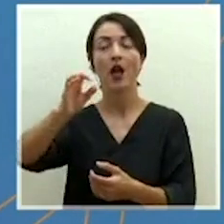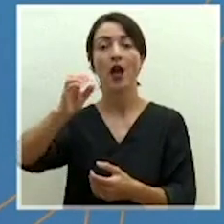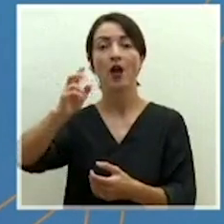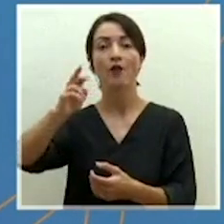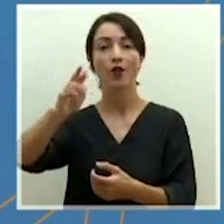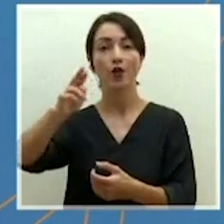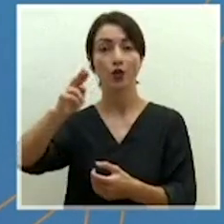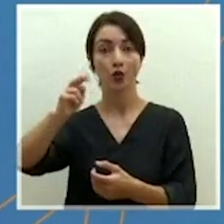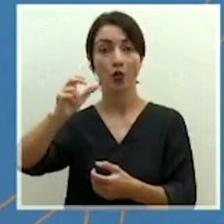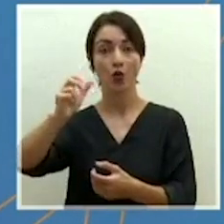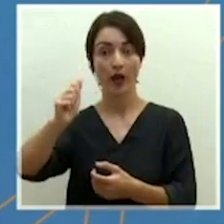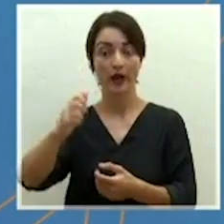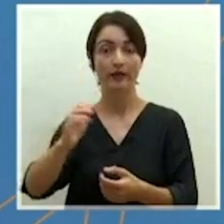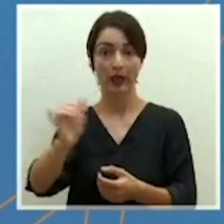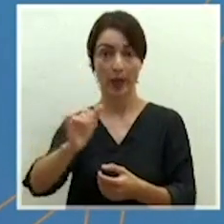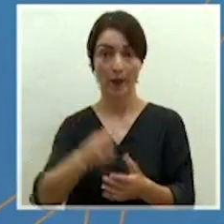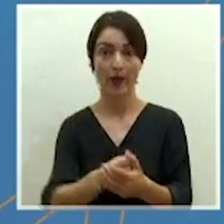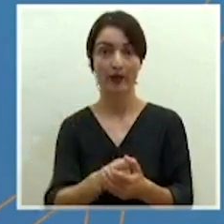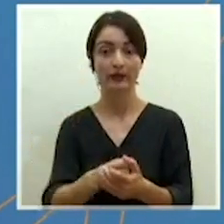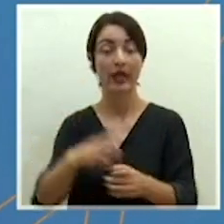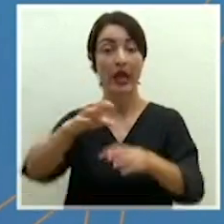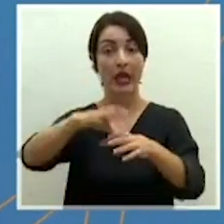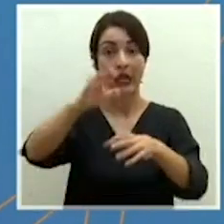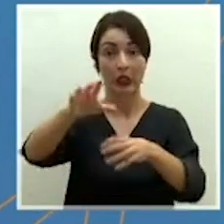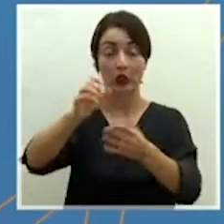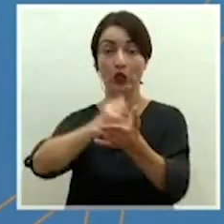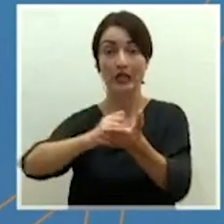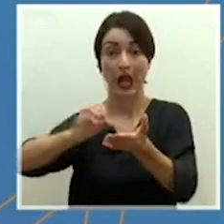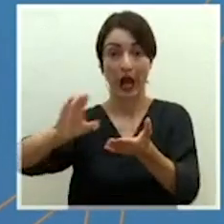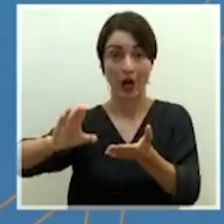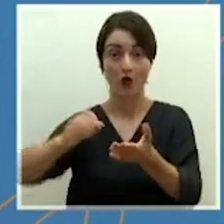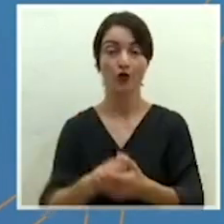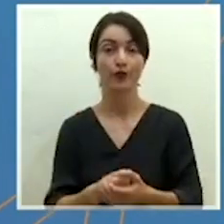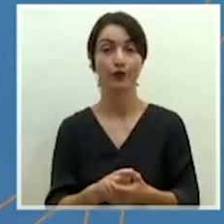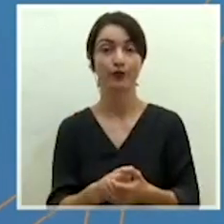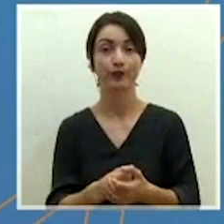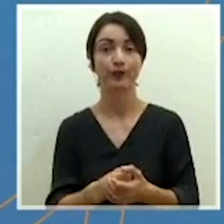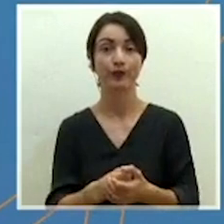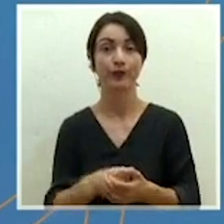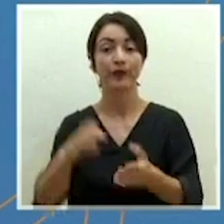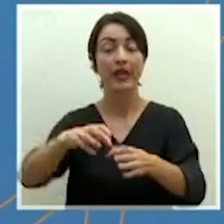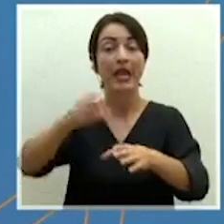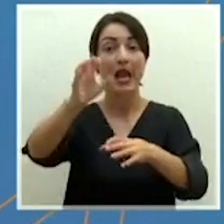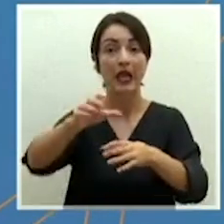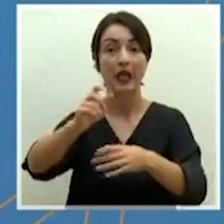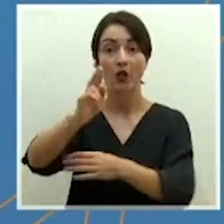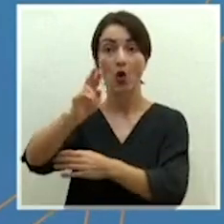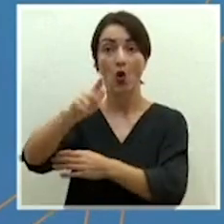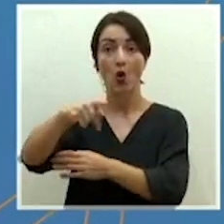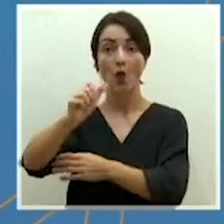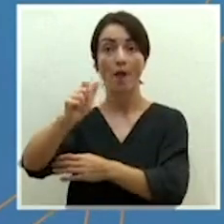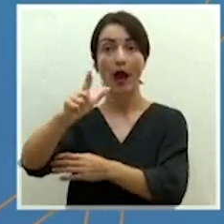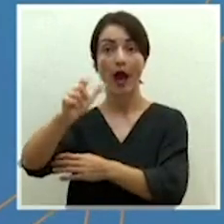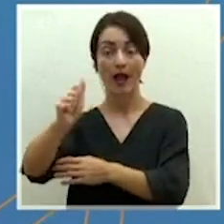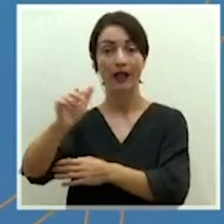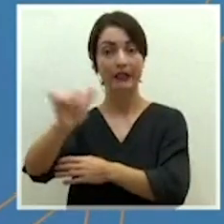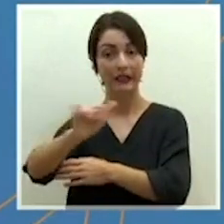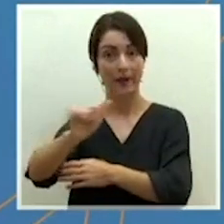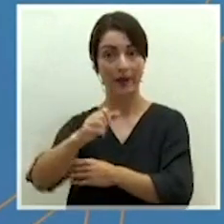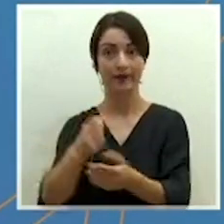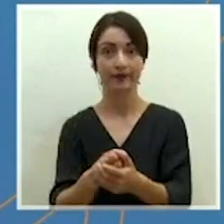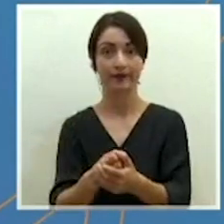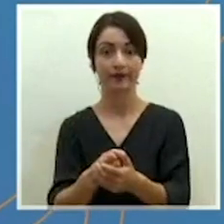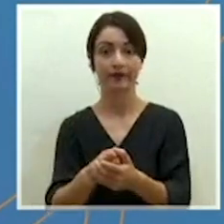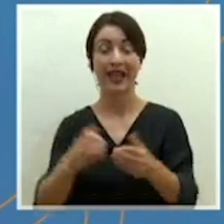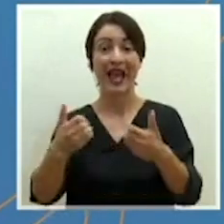Distrito La Fortuna en el Cantón de San Carlos y el Cantón de Upala. Quedan